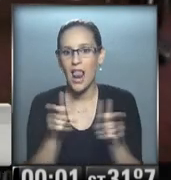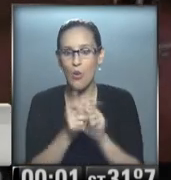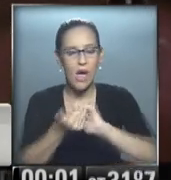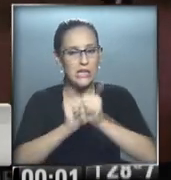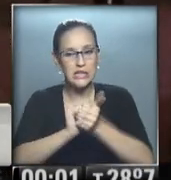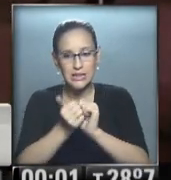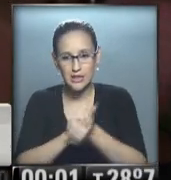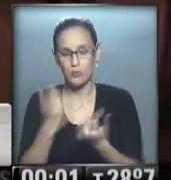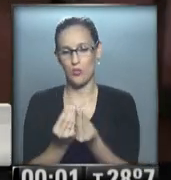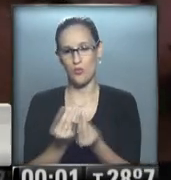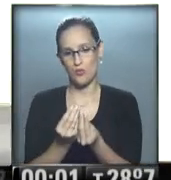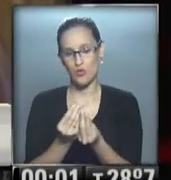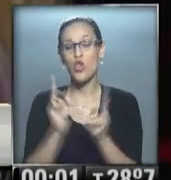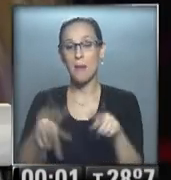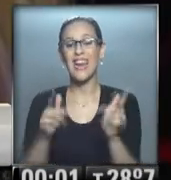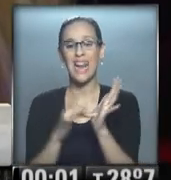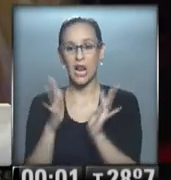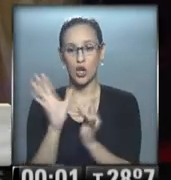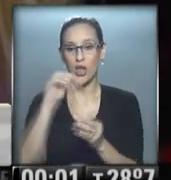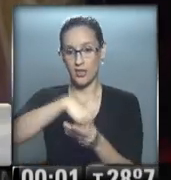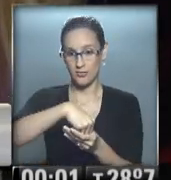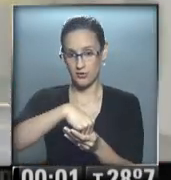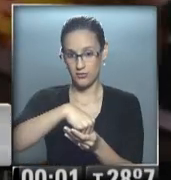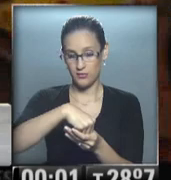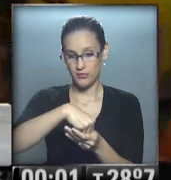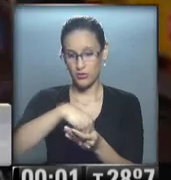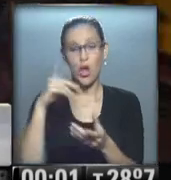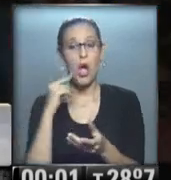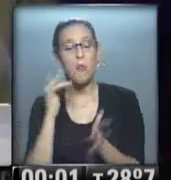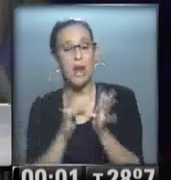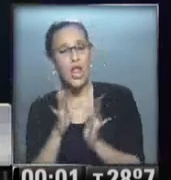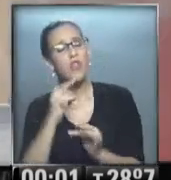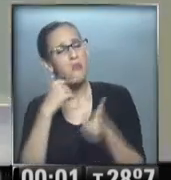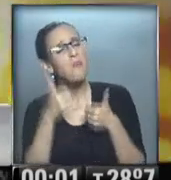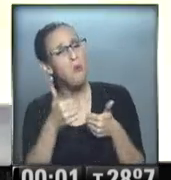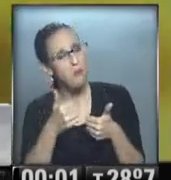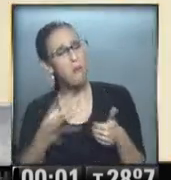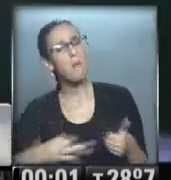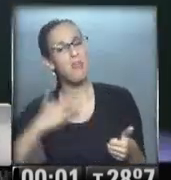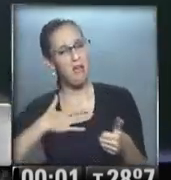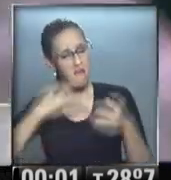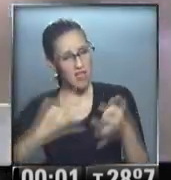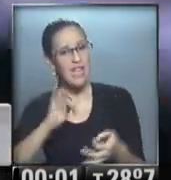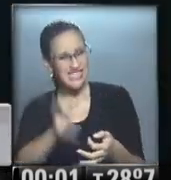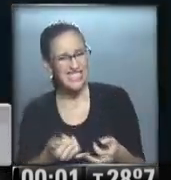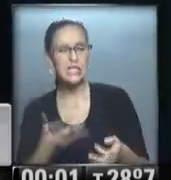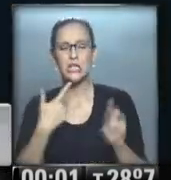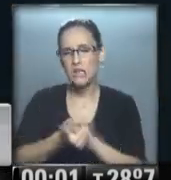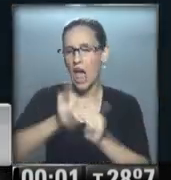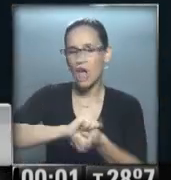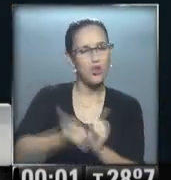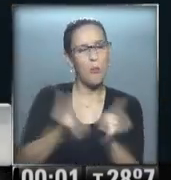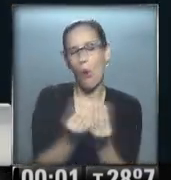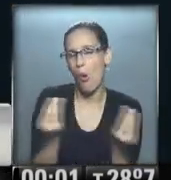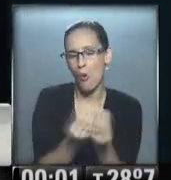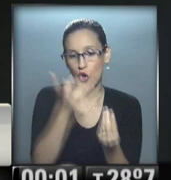estándar y con mucho de carga religiosa que tiene este jovencito, que está todo bien con las mujeres en la vida real. Las lleva, se las lleva a la cama, gana, todo bien,